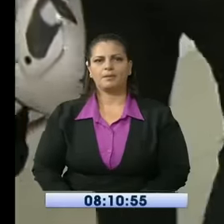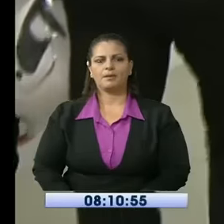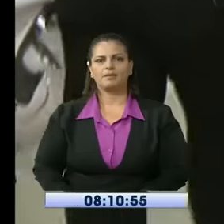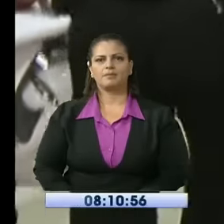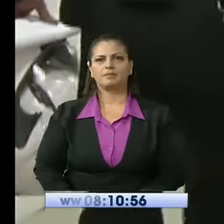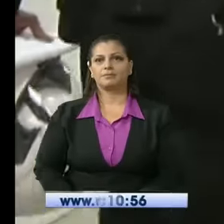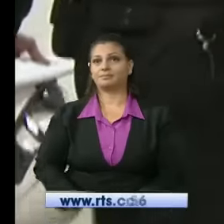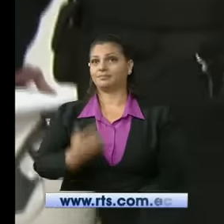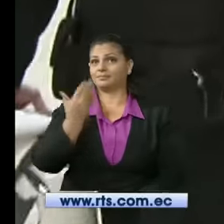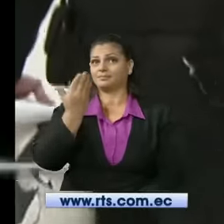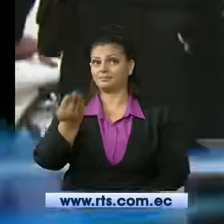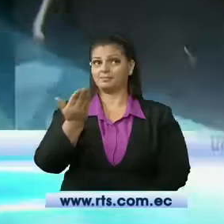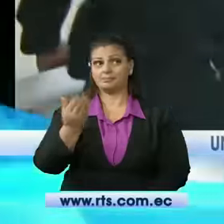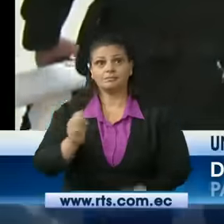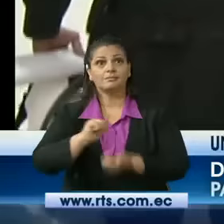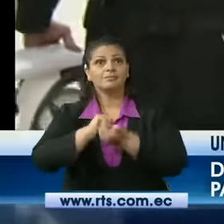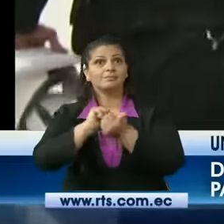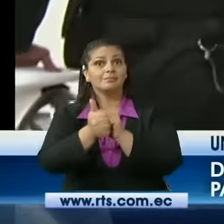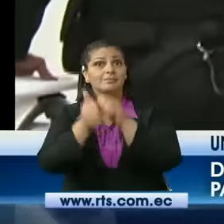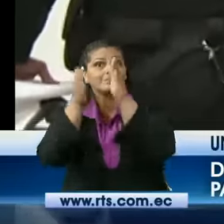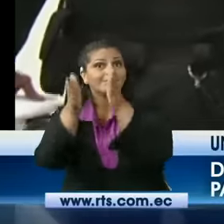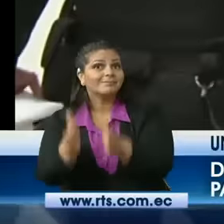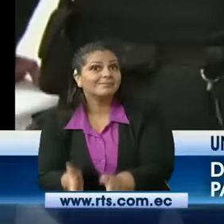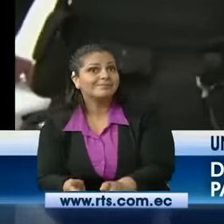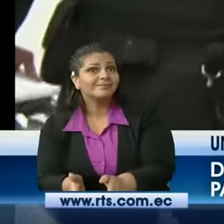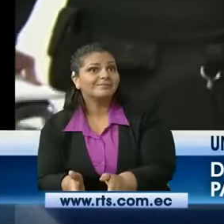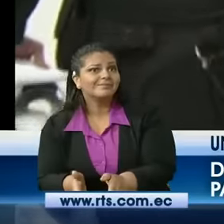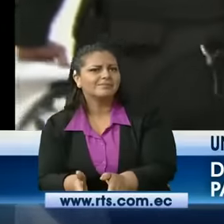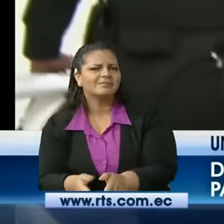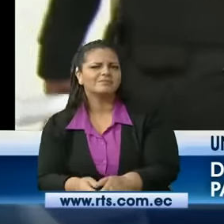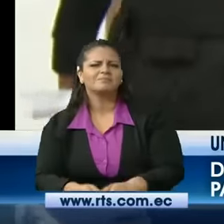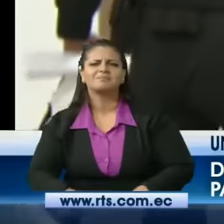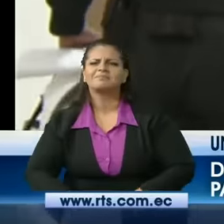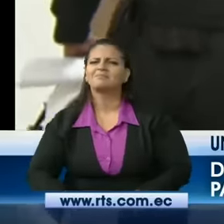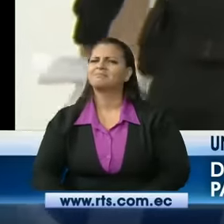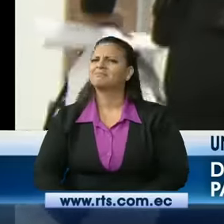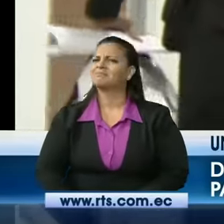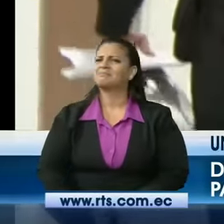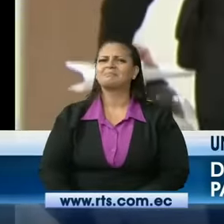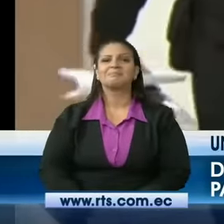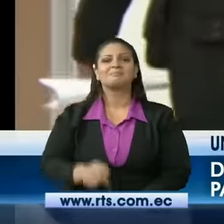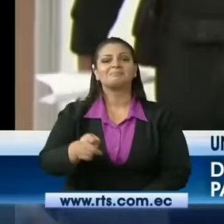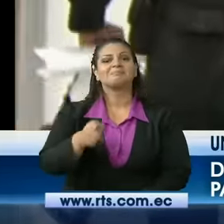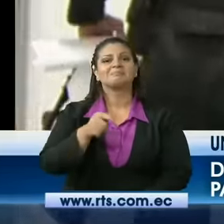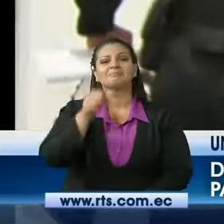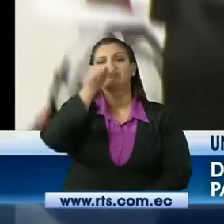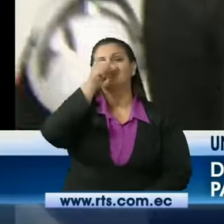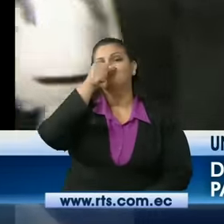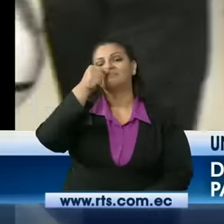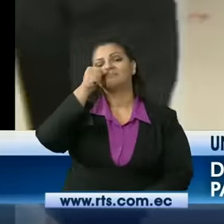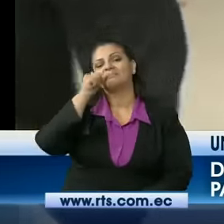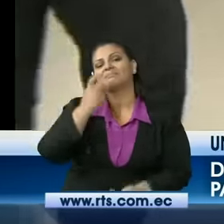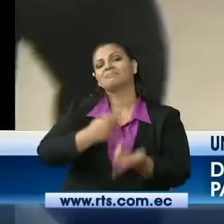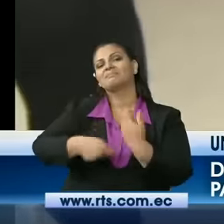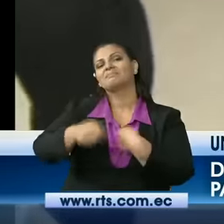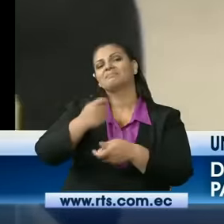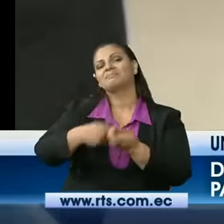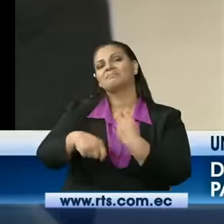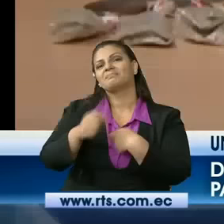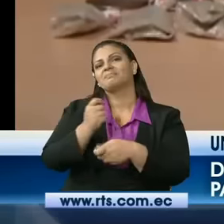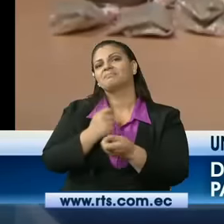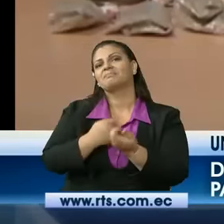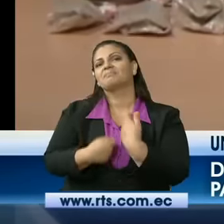Griffin, si no fuera porque la camiseta hace alusión al apellido de un deportista, se podría decir que hasta esa prenda acompañaba la sucia